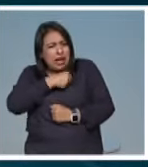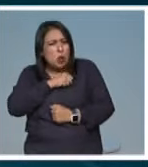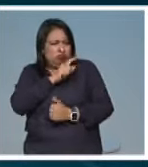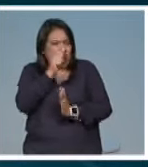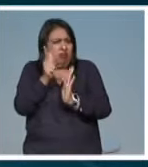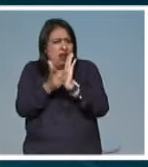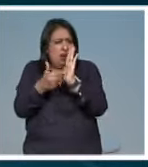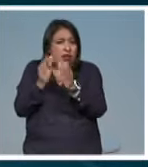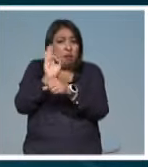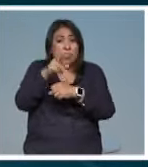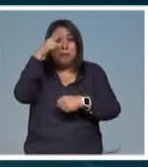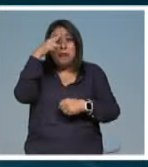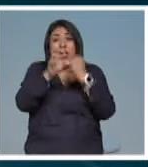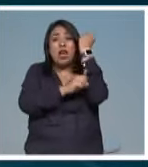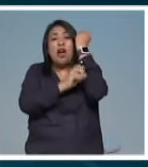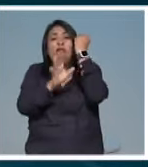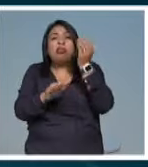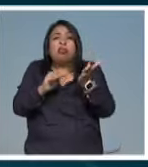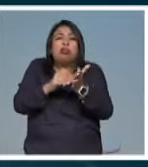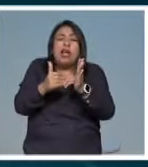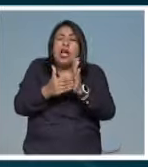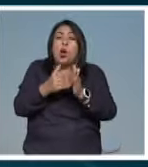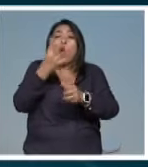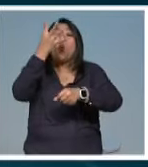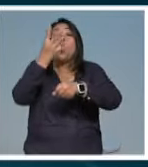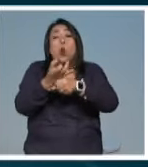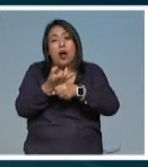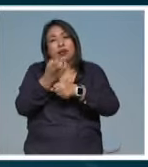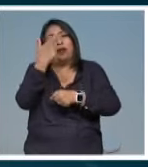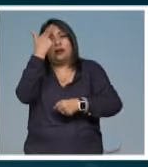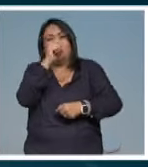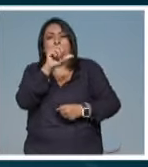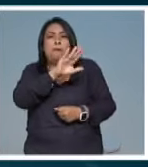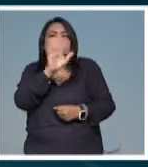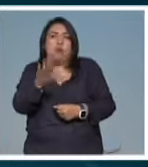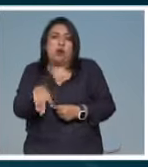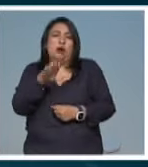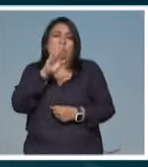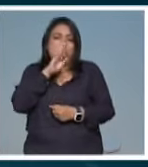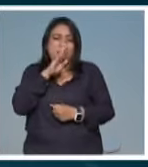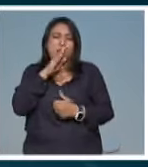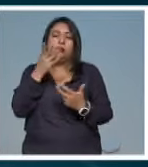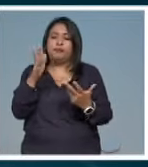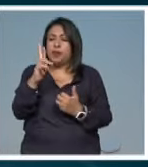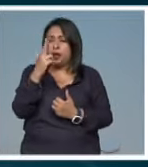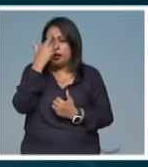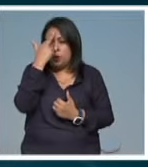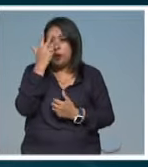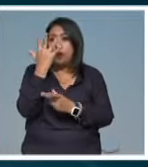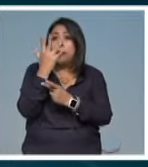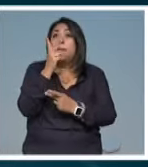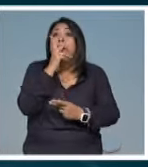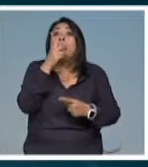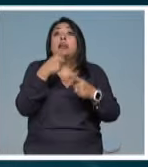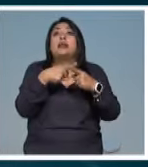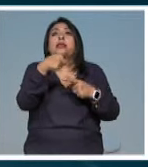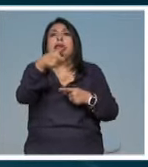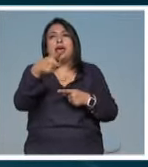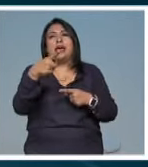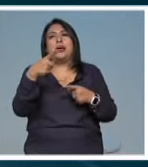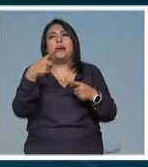legal. En México, los abortos clandestinos son la cuarta causa de muerte materna. Y vale recordar las palabras del